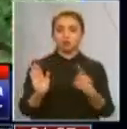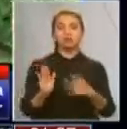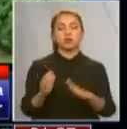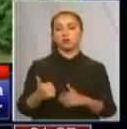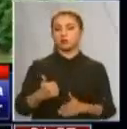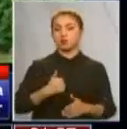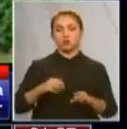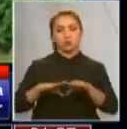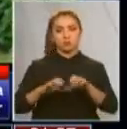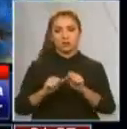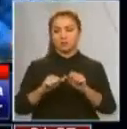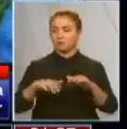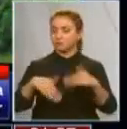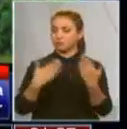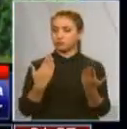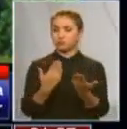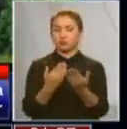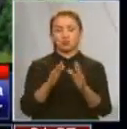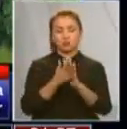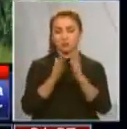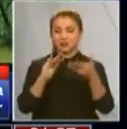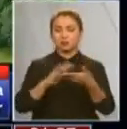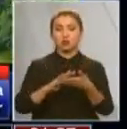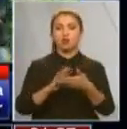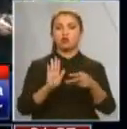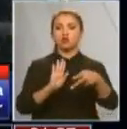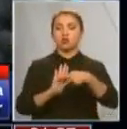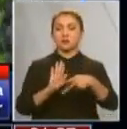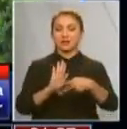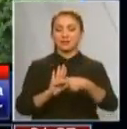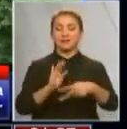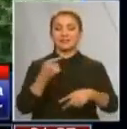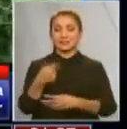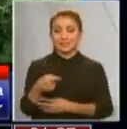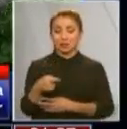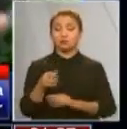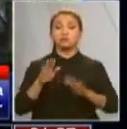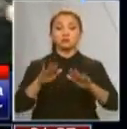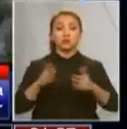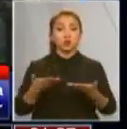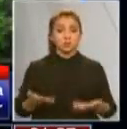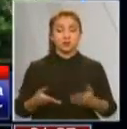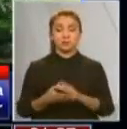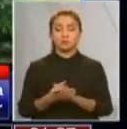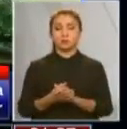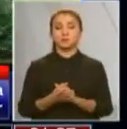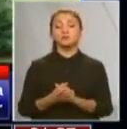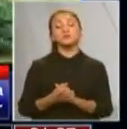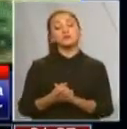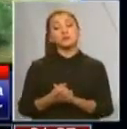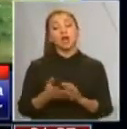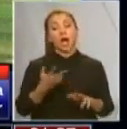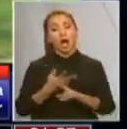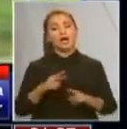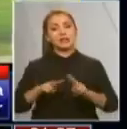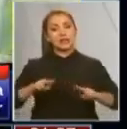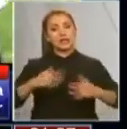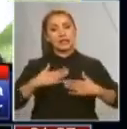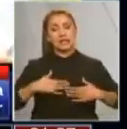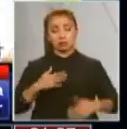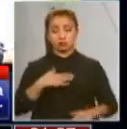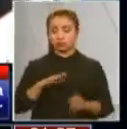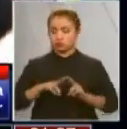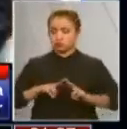cumplido cabalmente y totalmente la normativa del Senado. Por eso es que hay tranquilidad de mi